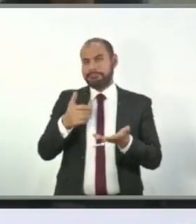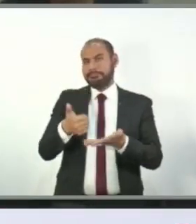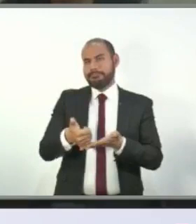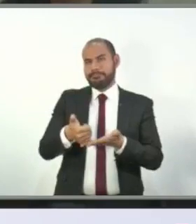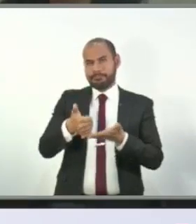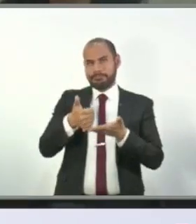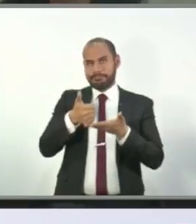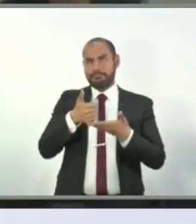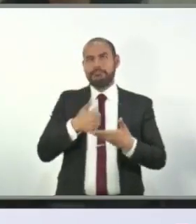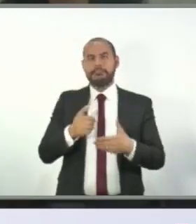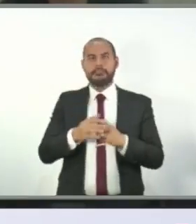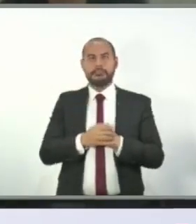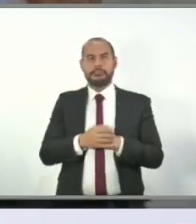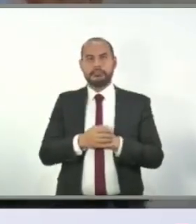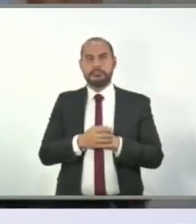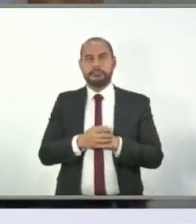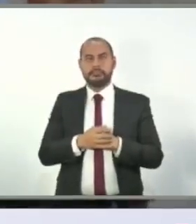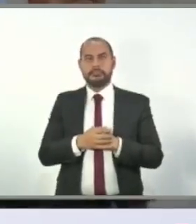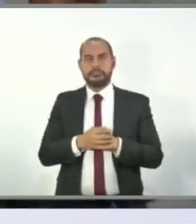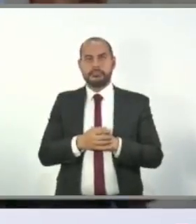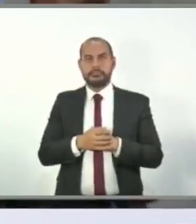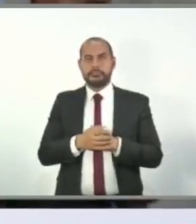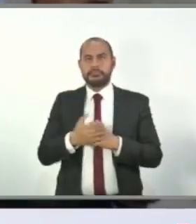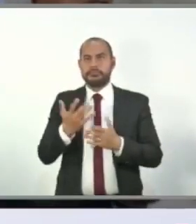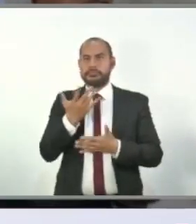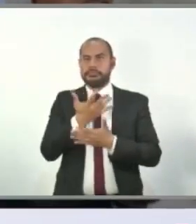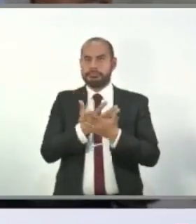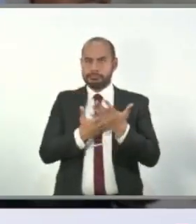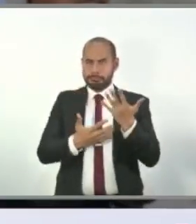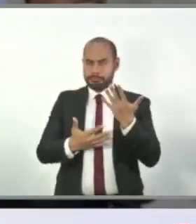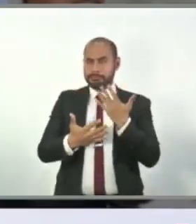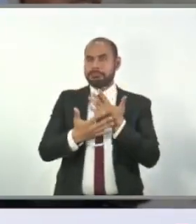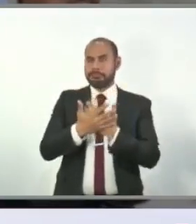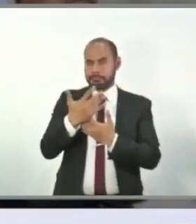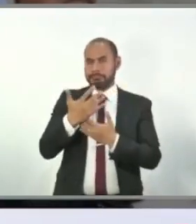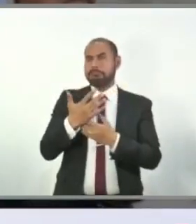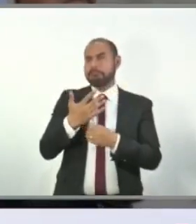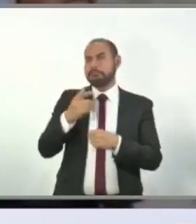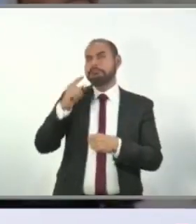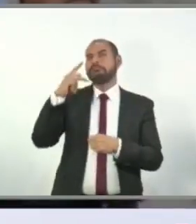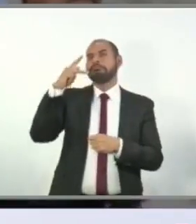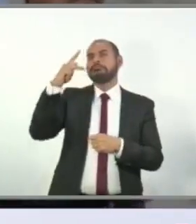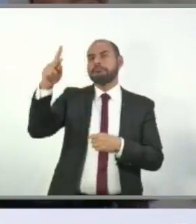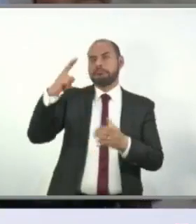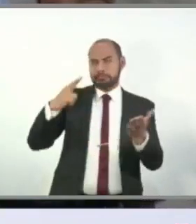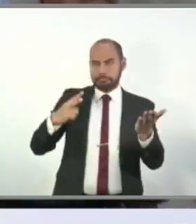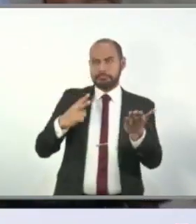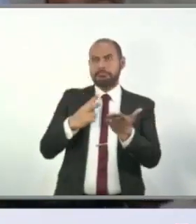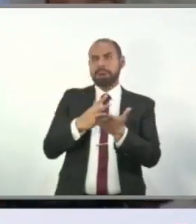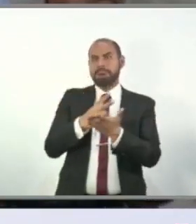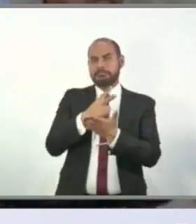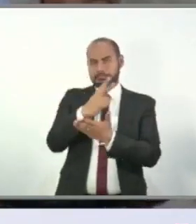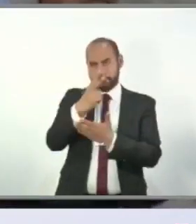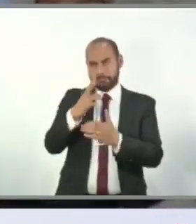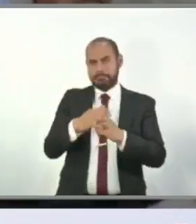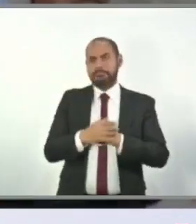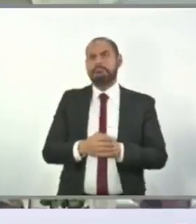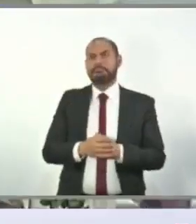hágase tu voluntad